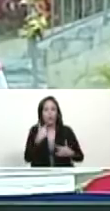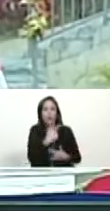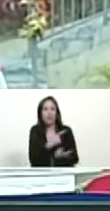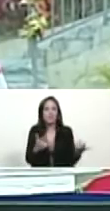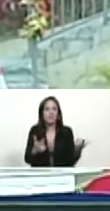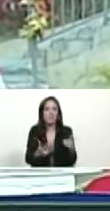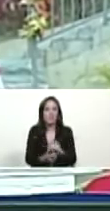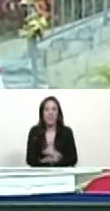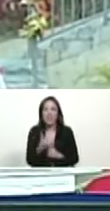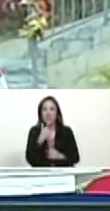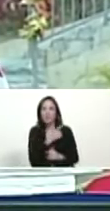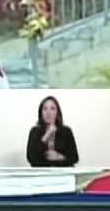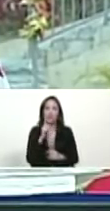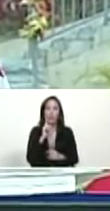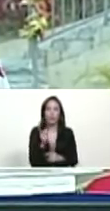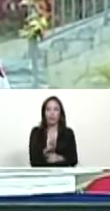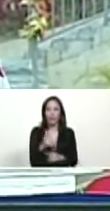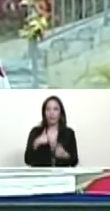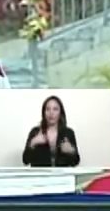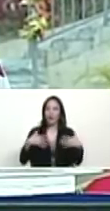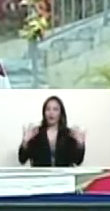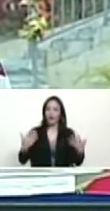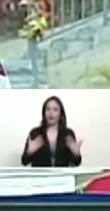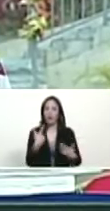esos bichitos.